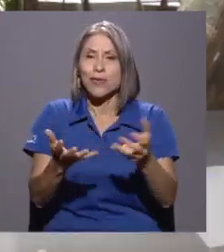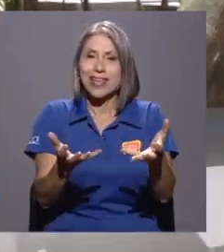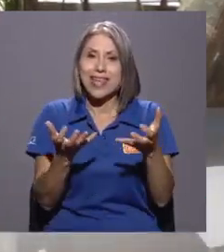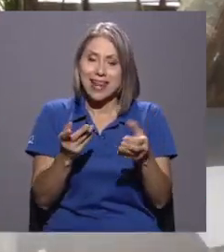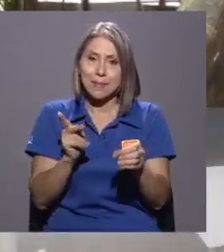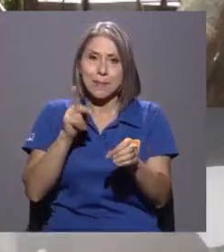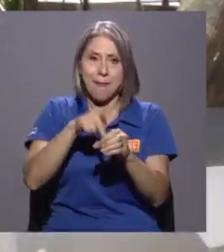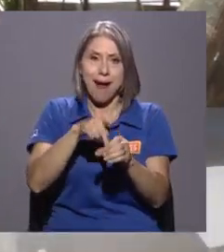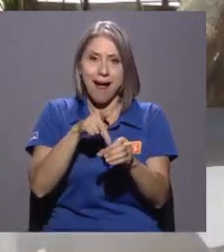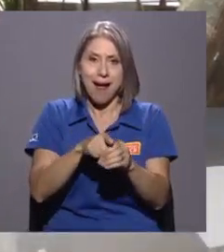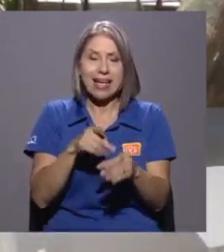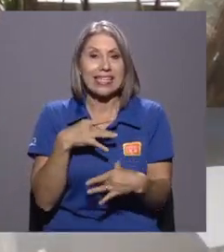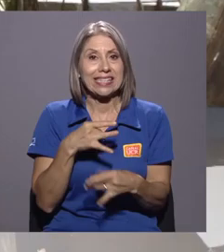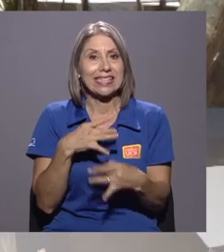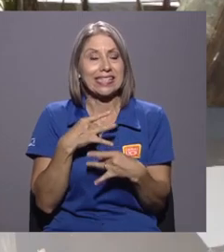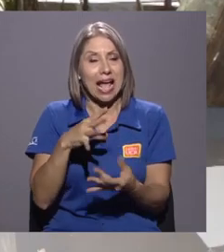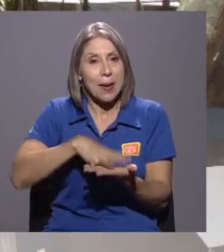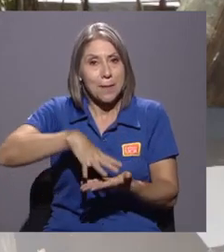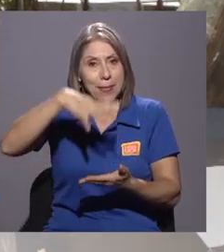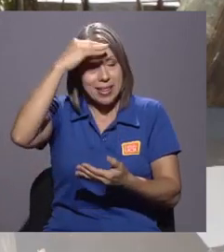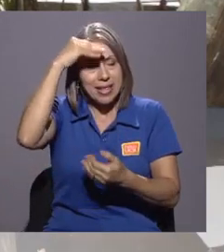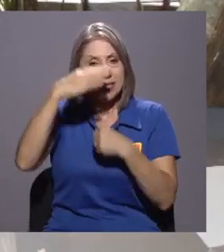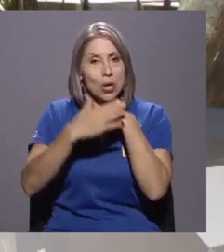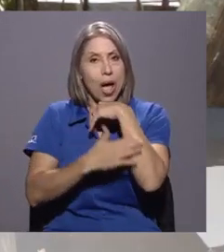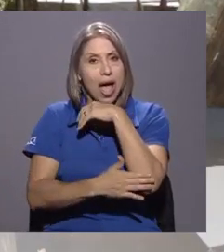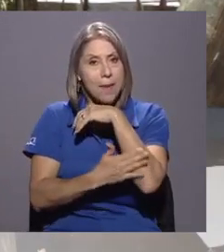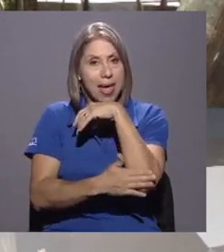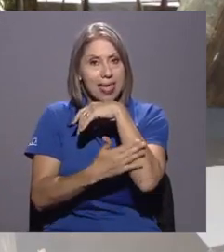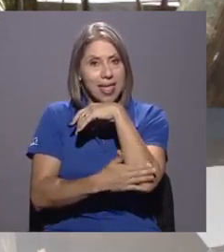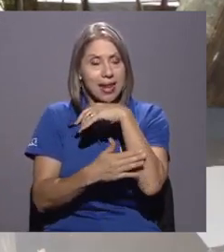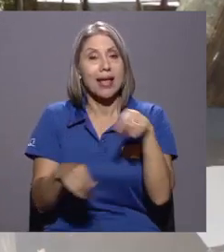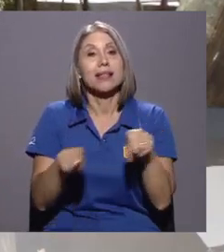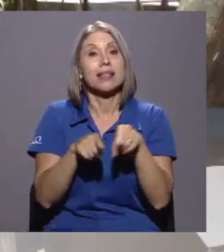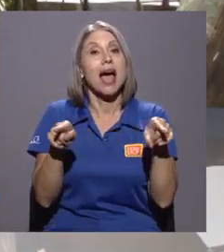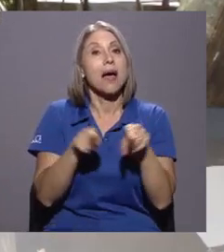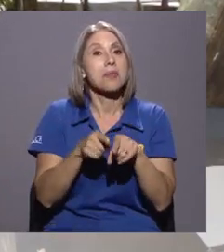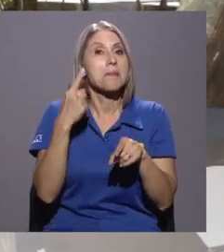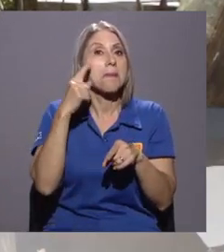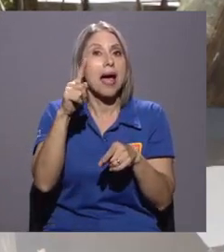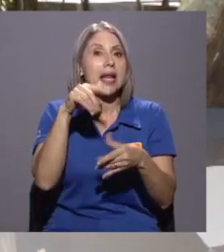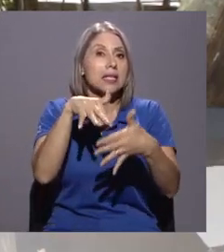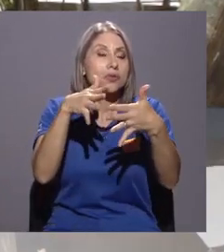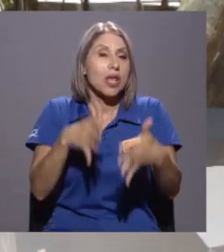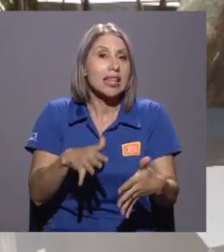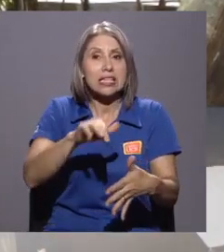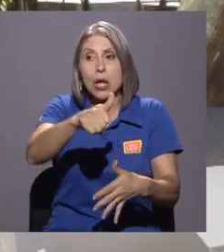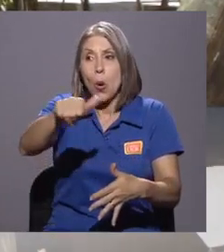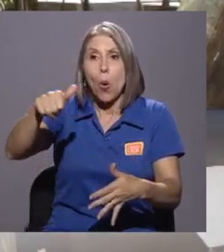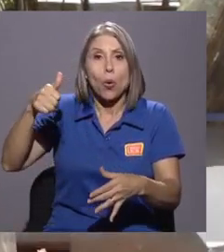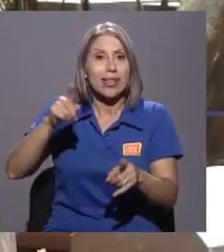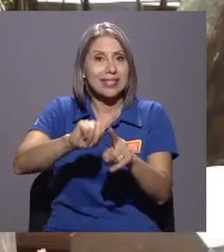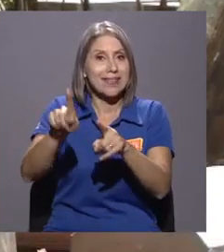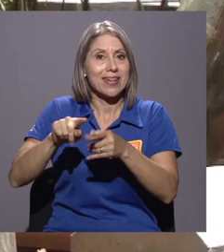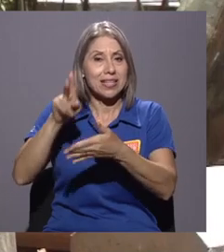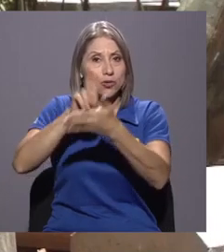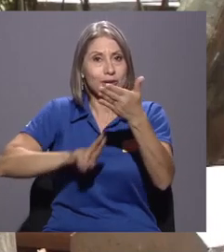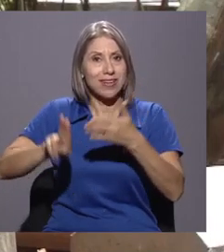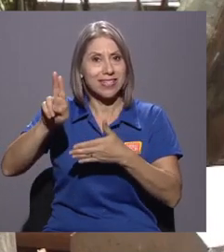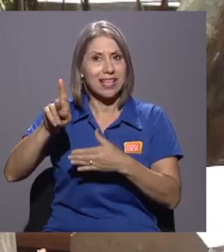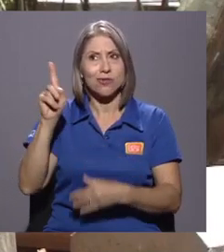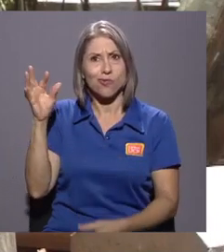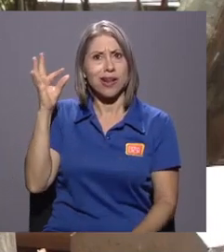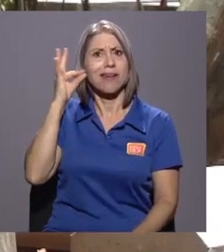por aprender de la madera e incluso se extendió a estudiantes de otras universidades. Entonces tuvimos una invitada